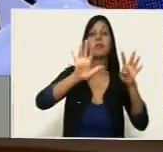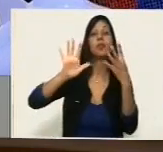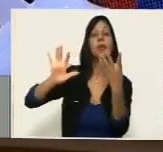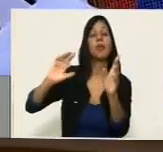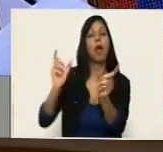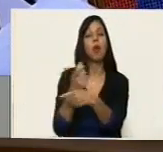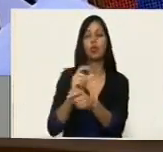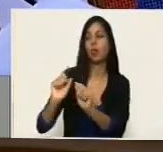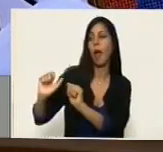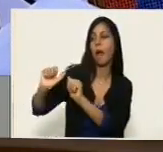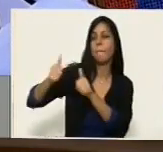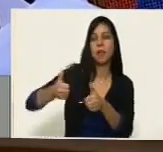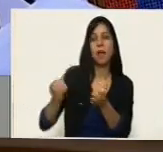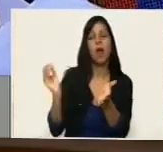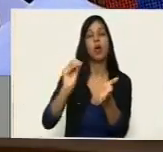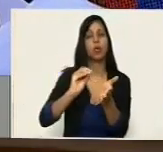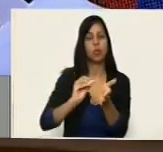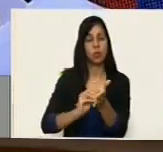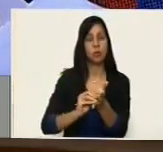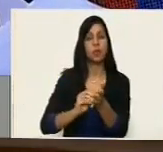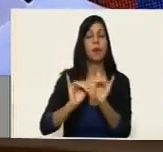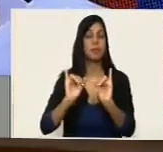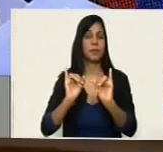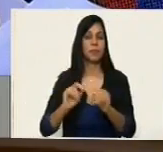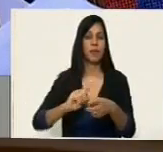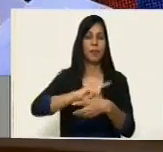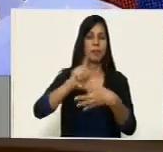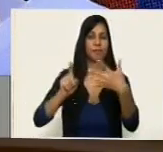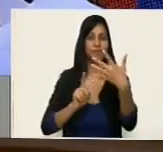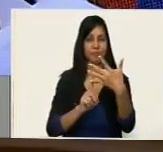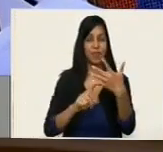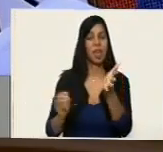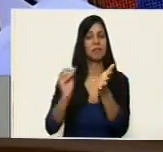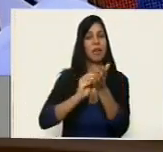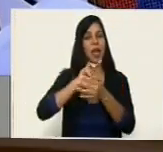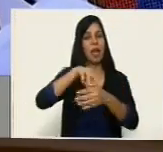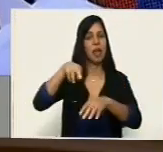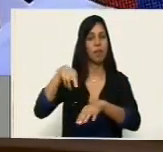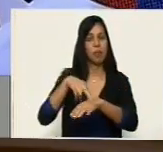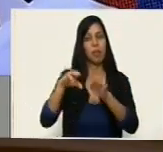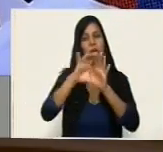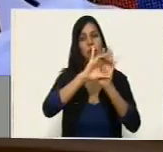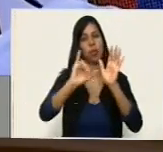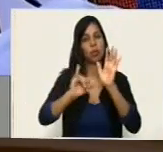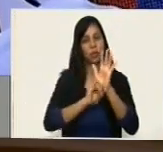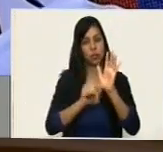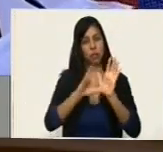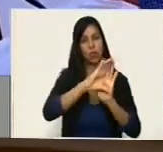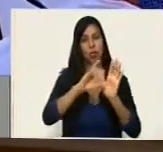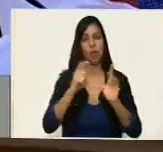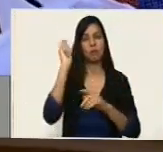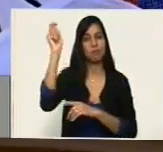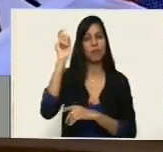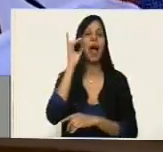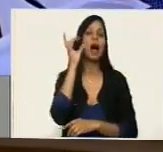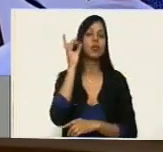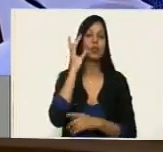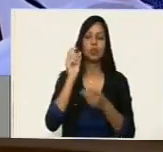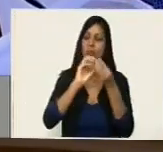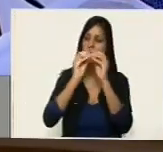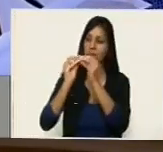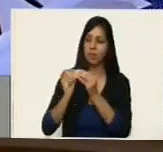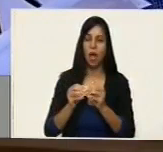2000, momento que asumía como primer presidente de la Quinta República una vez promulgada la Constitución aprobada por el pueblo en